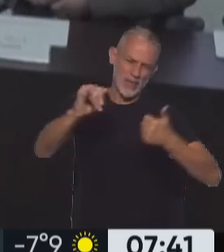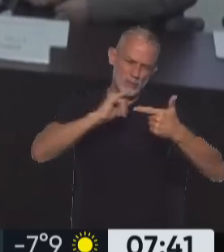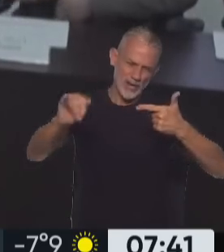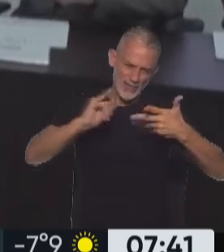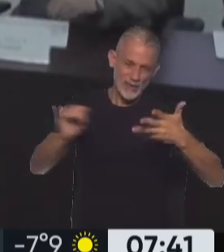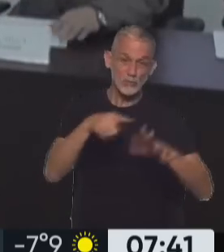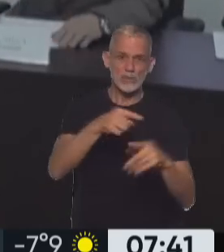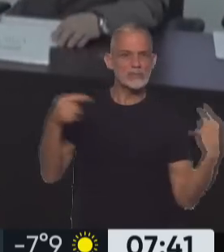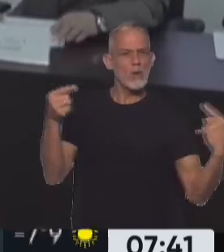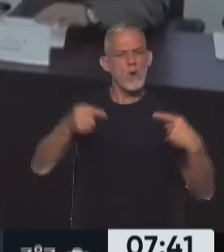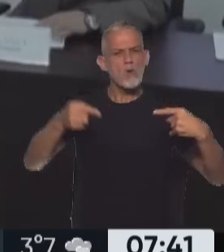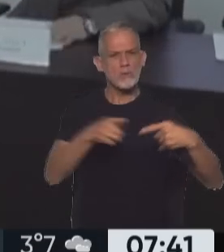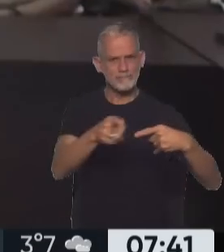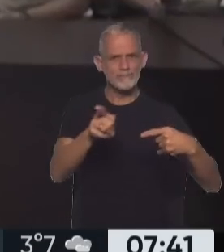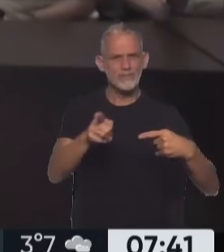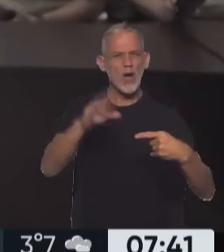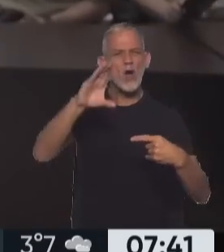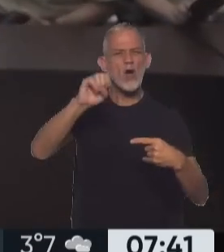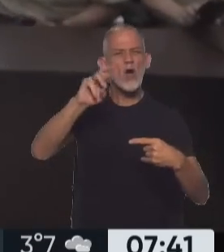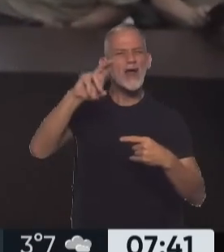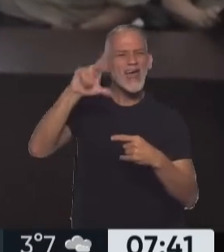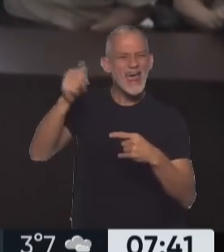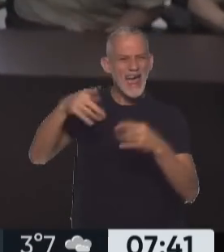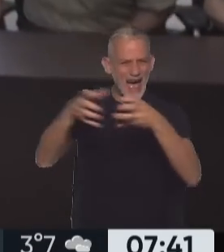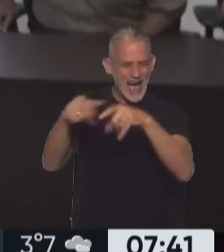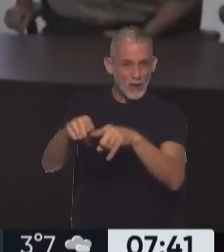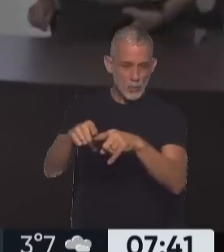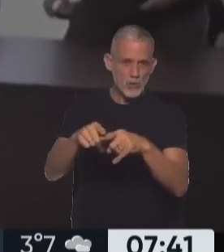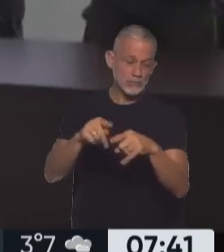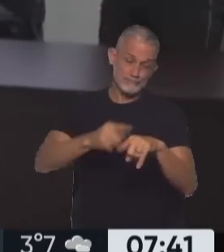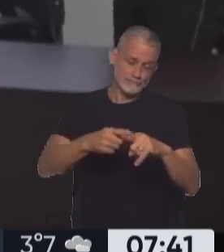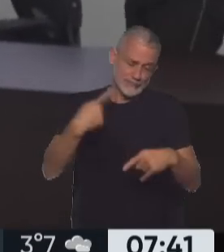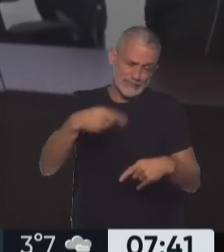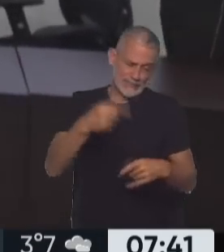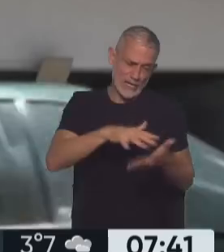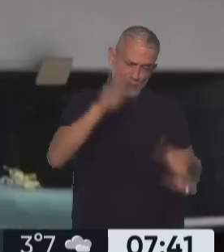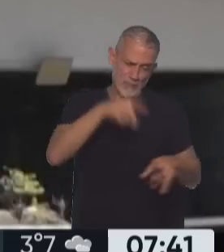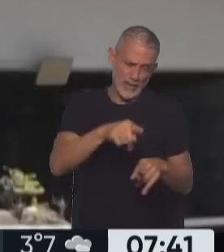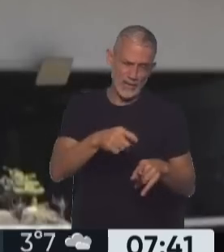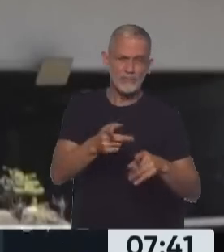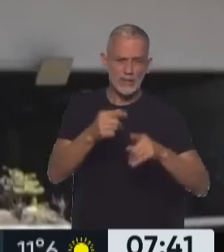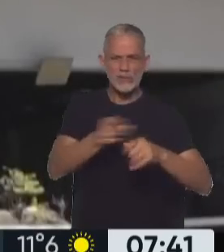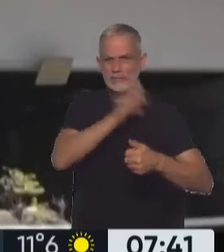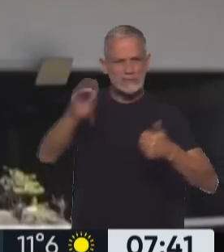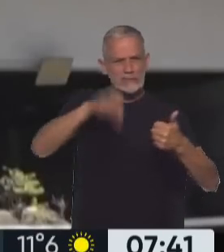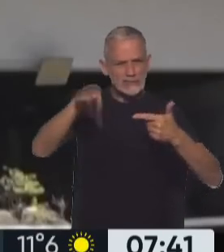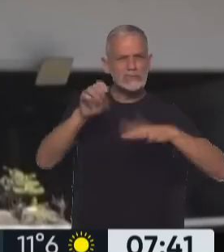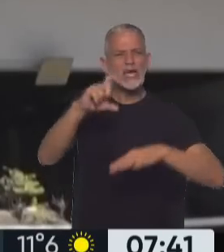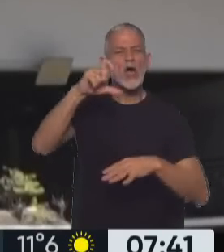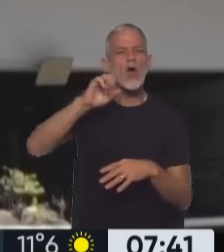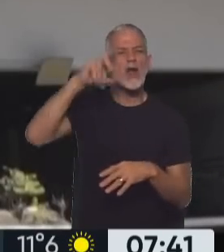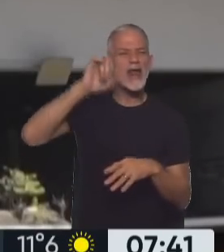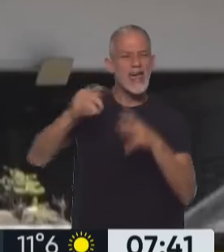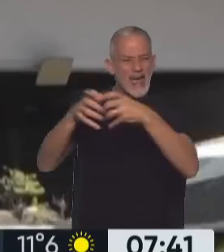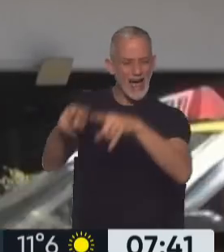estuvo enfrentado al correísmo durante casi toda su carrera política, fue un gran crítico del correísmo y es